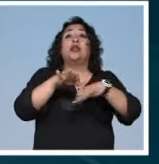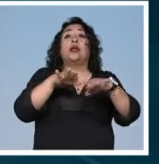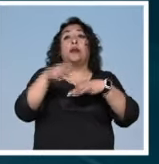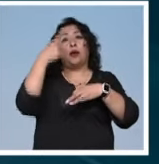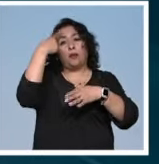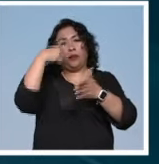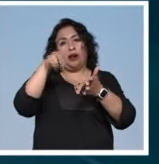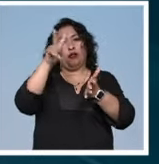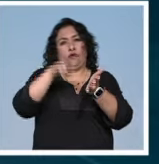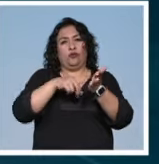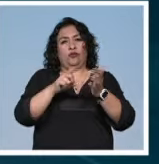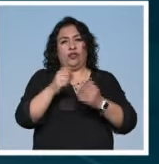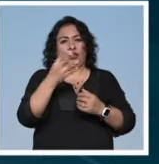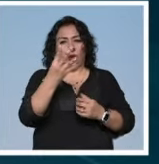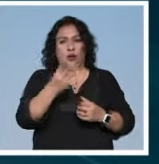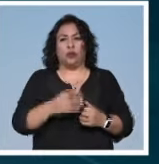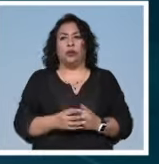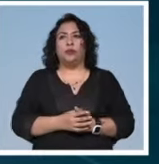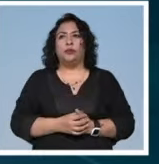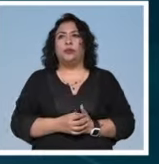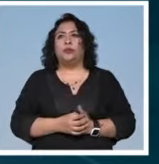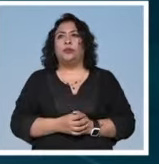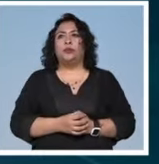para 2024.